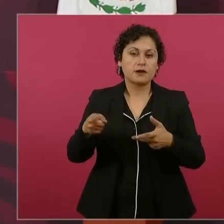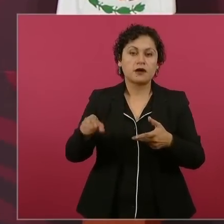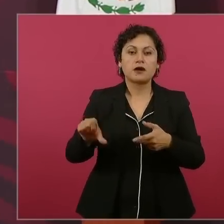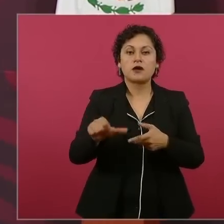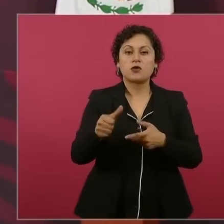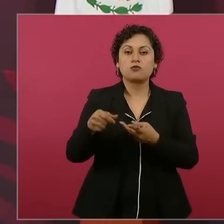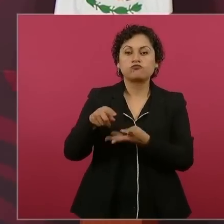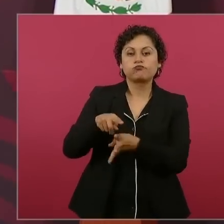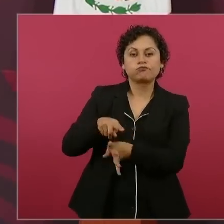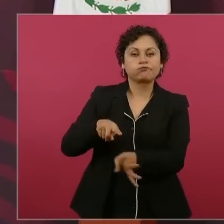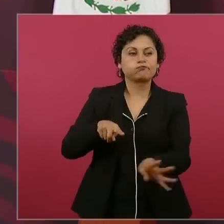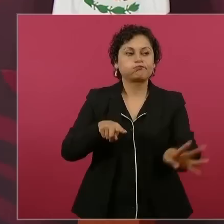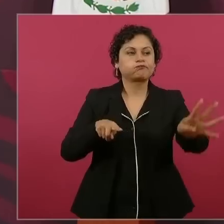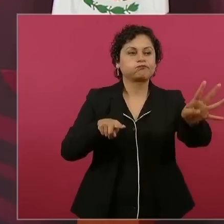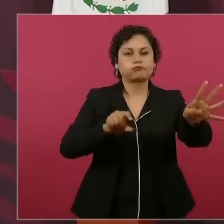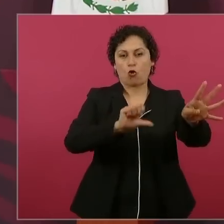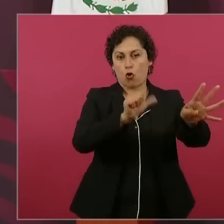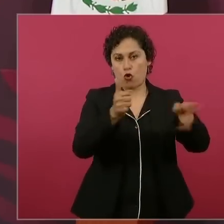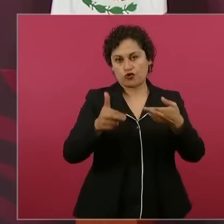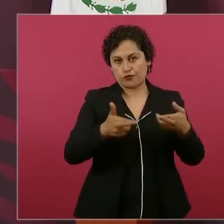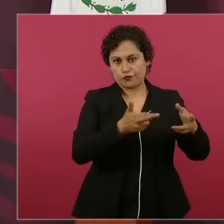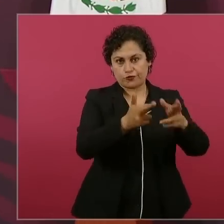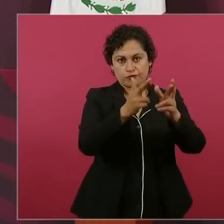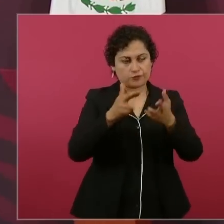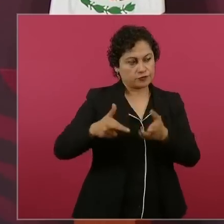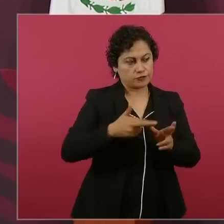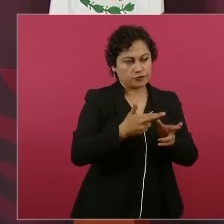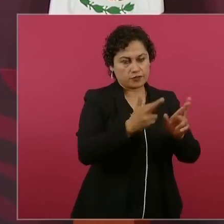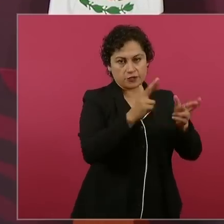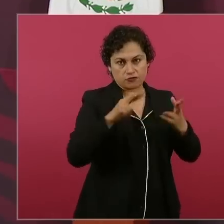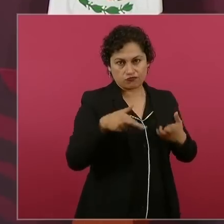otros ríos y ya